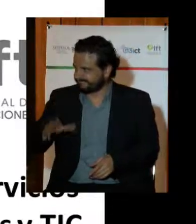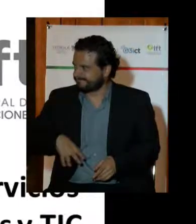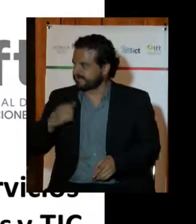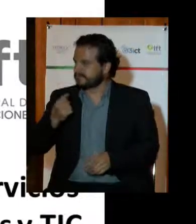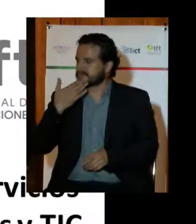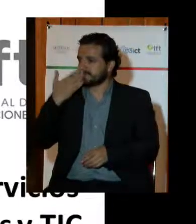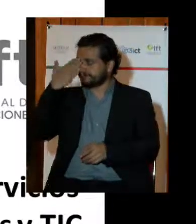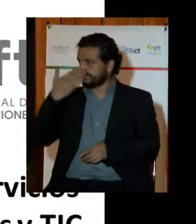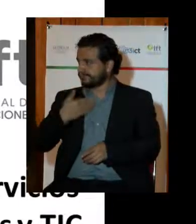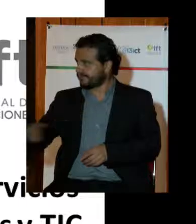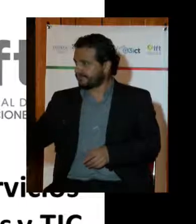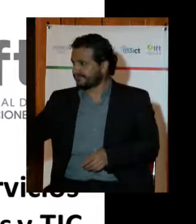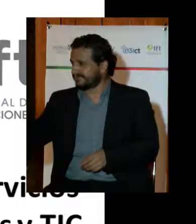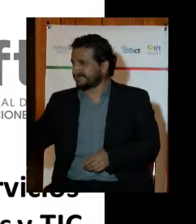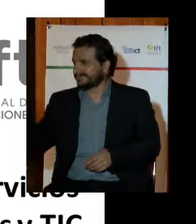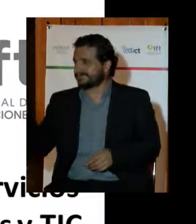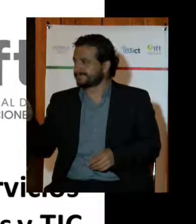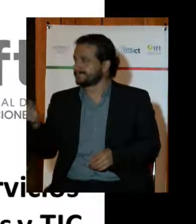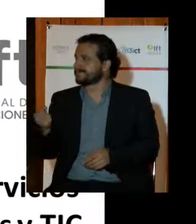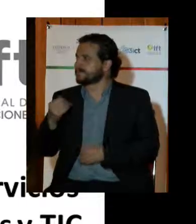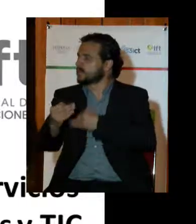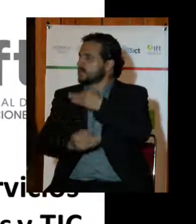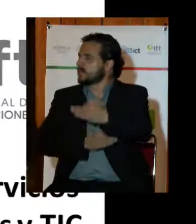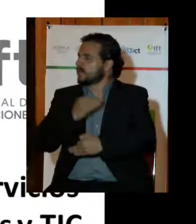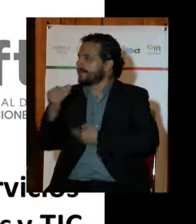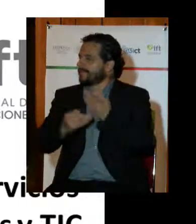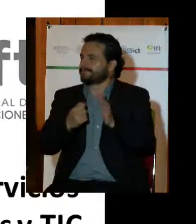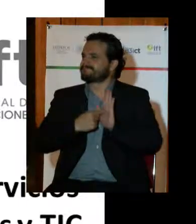nos dan a todos un gran ejemplo.